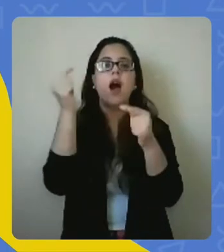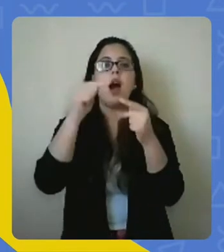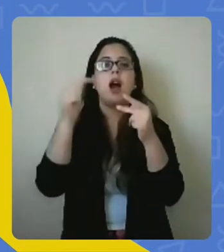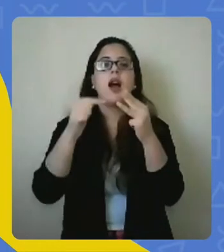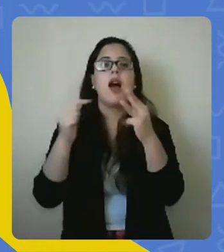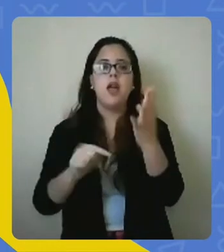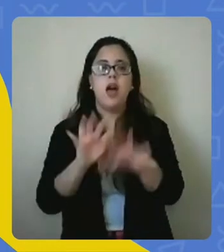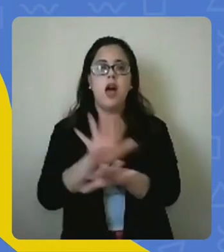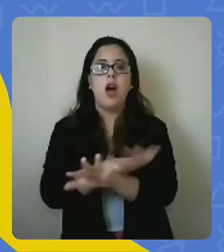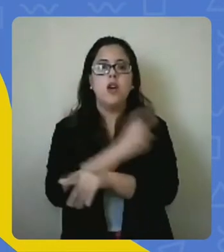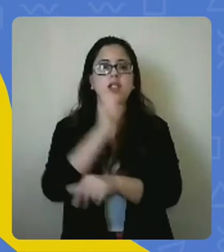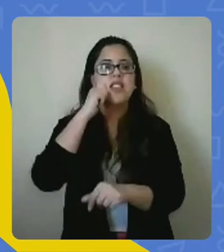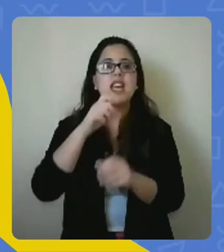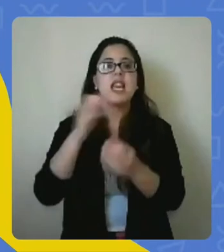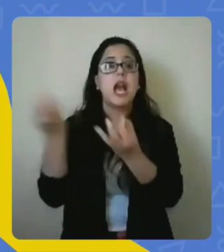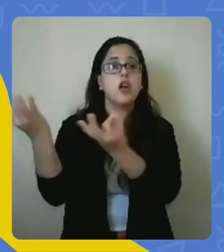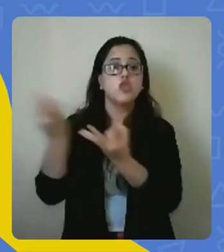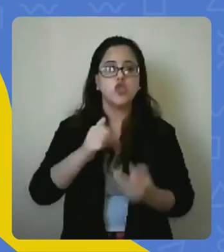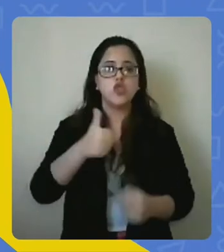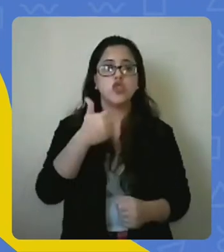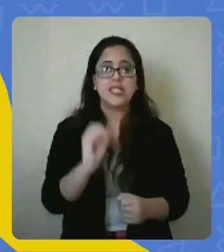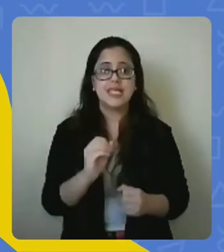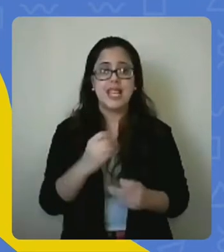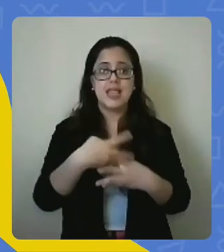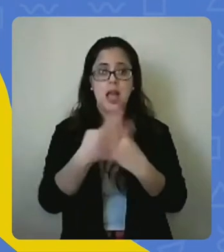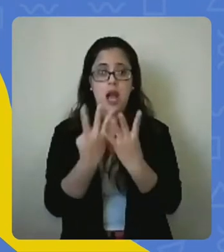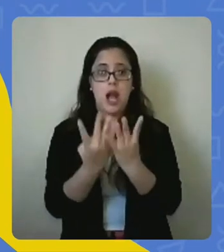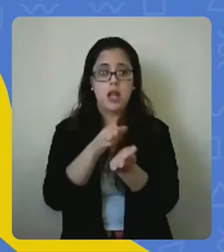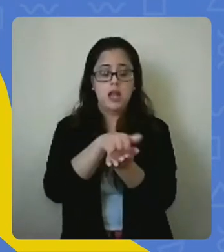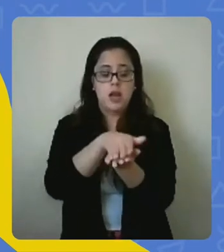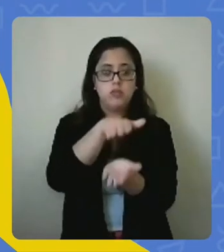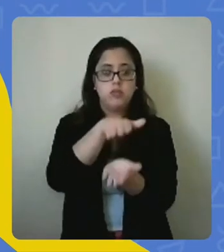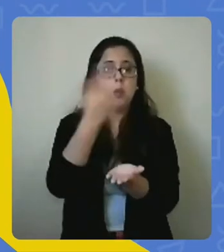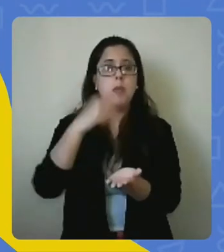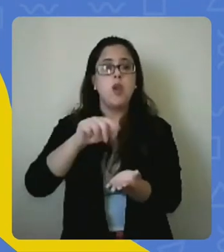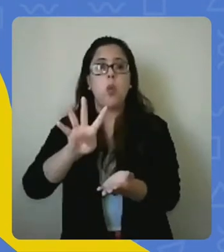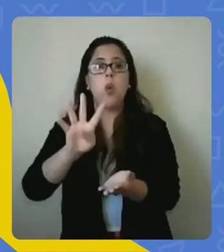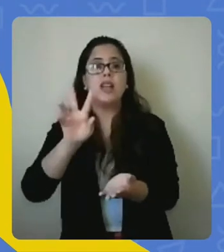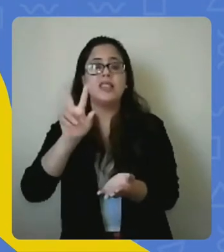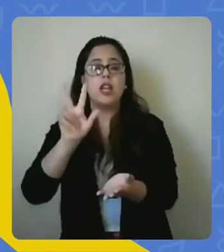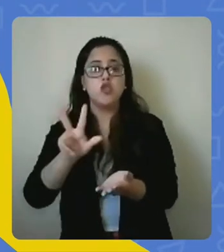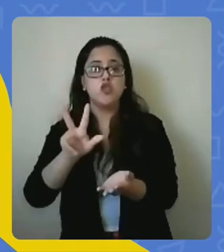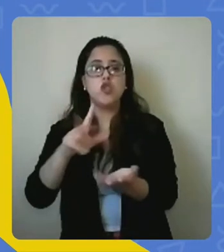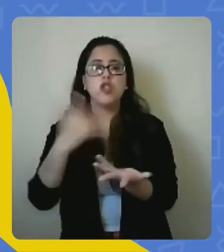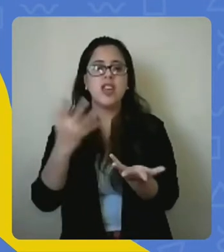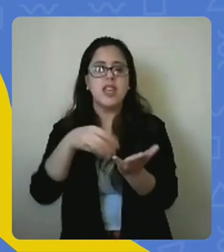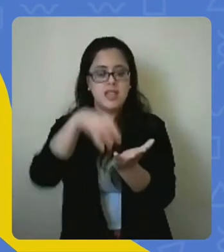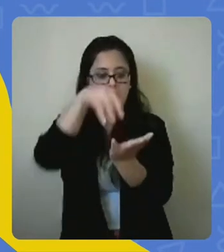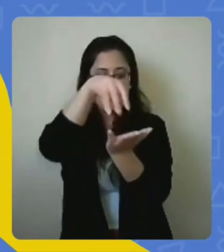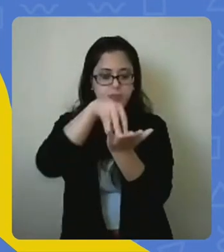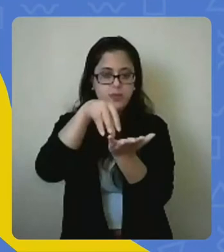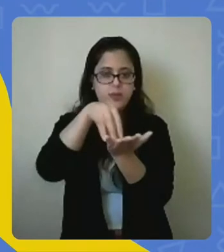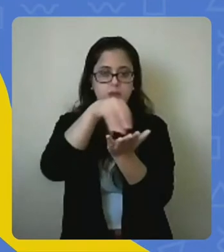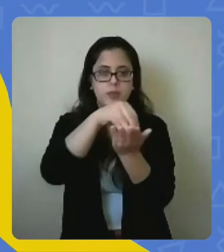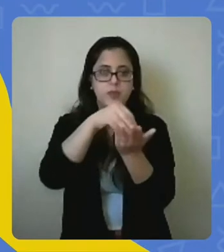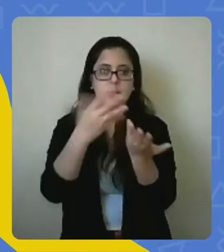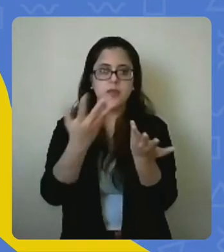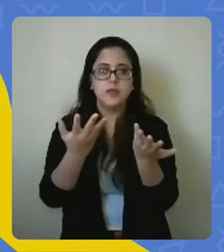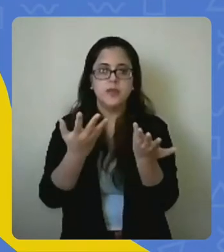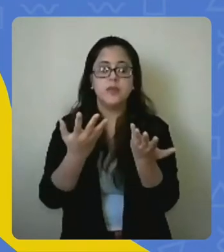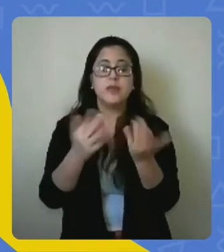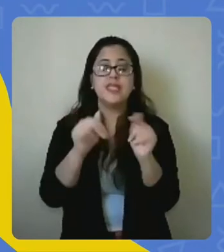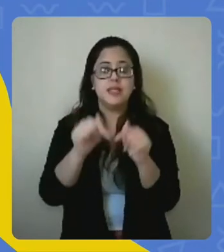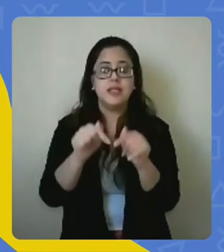son 60 cartas en el mazo, pero 48 de historietas. La manera en que